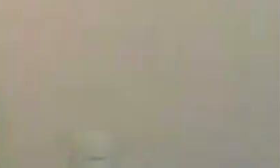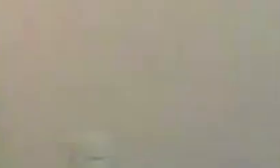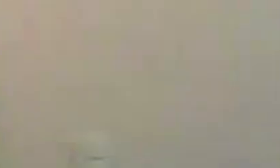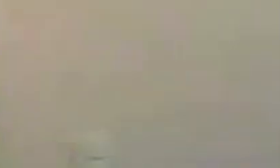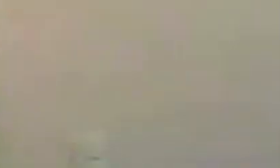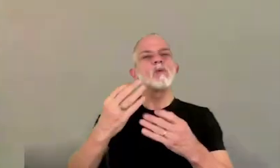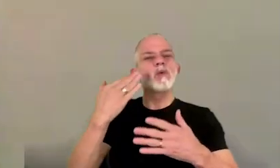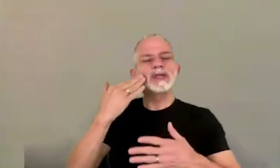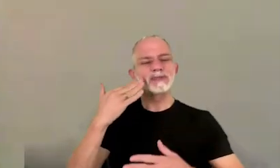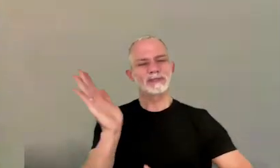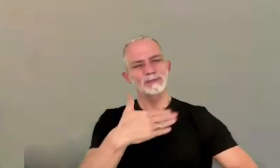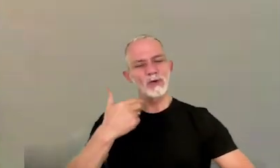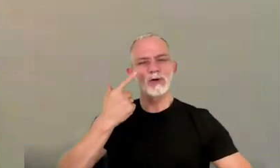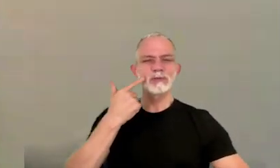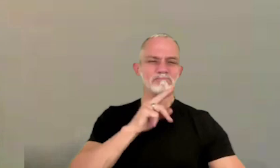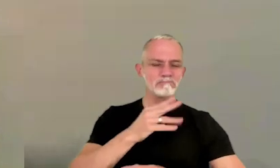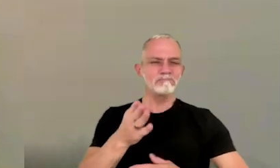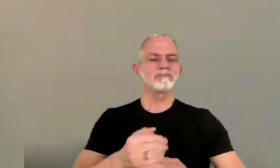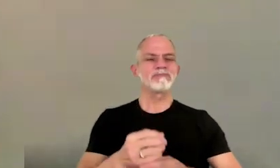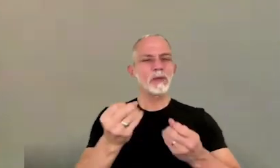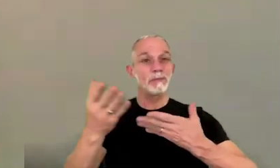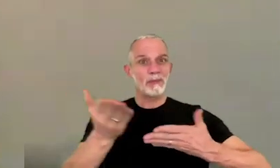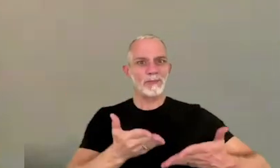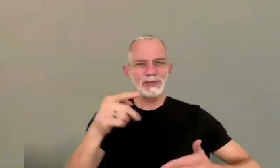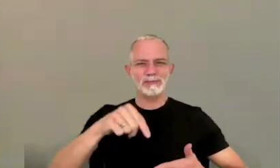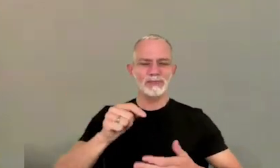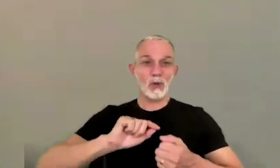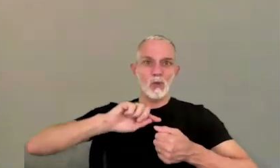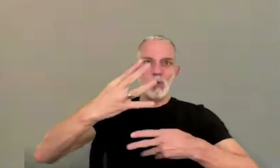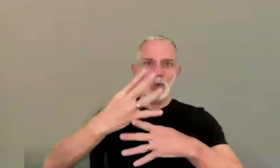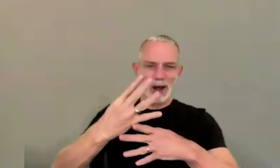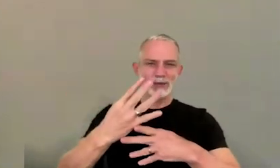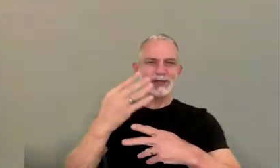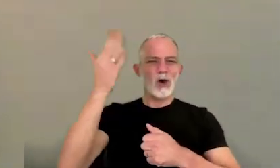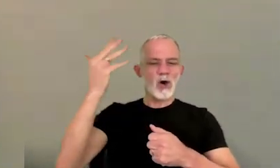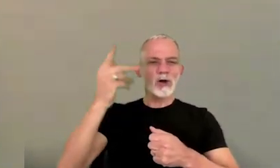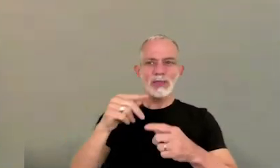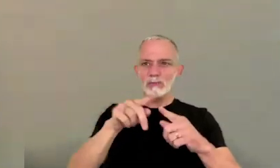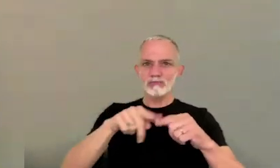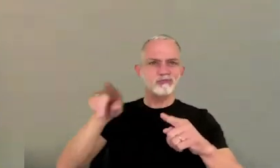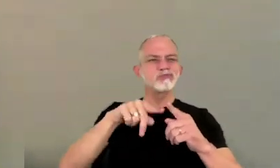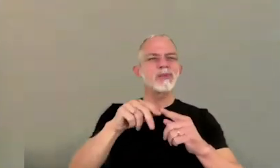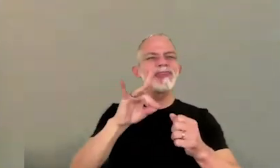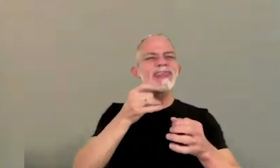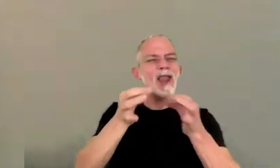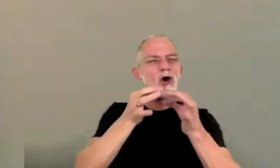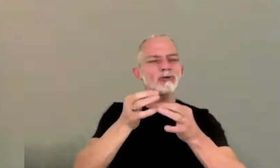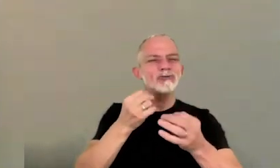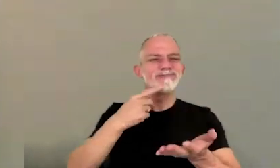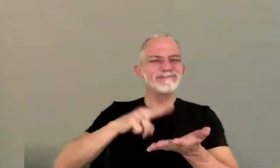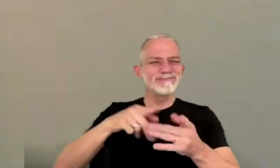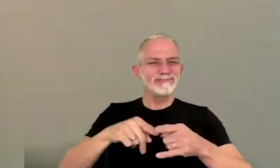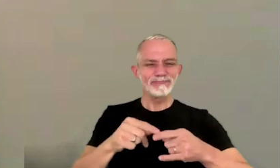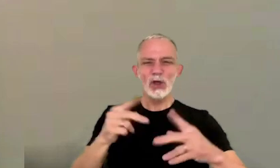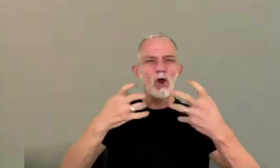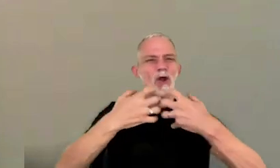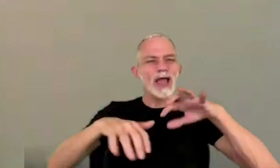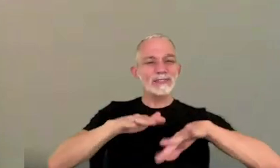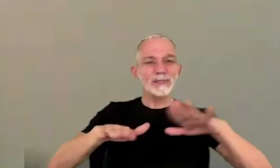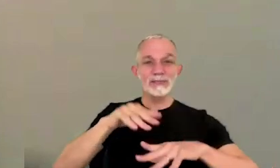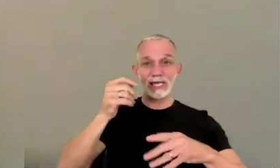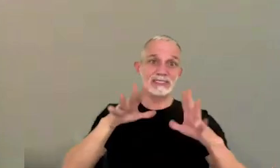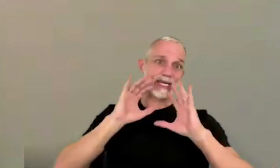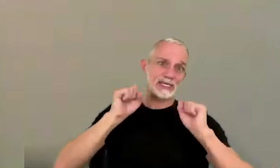Bueno, buenas tardes a todos. Bienvenidos a la cuarta jornada del ciclo de diálogos tributarios, organizada por la Secretaría de Capacitación